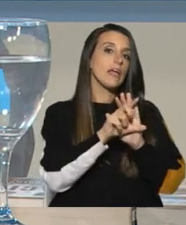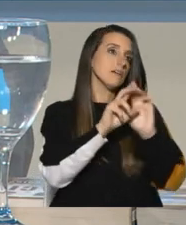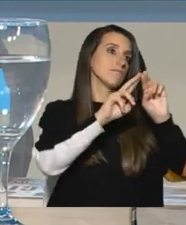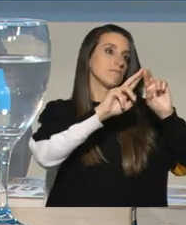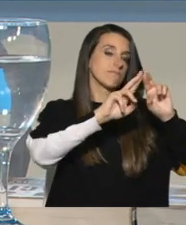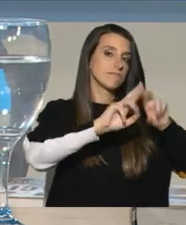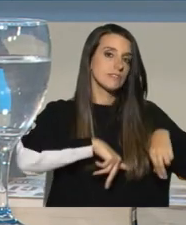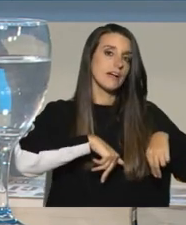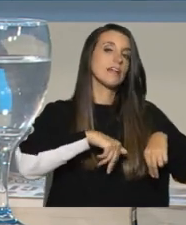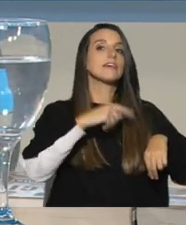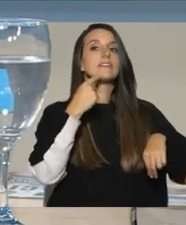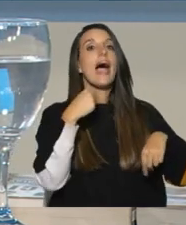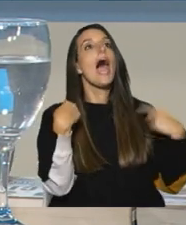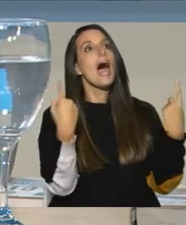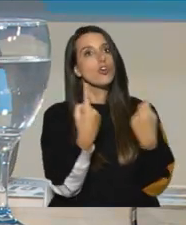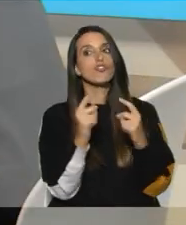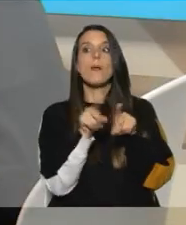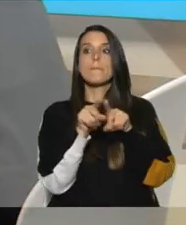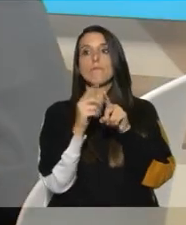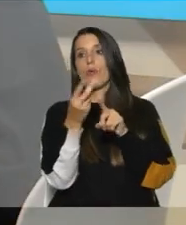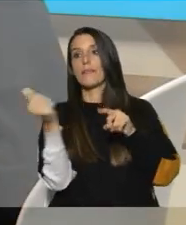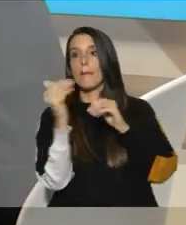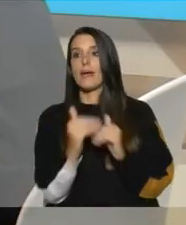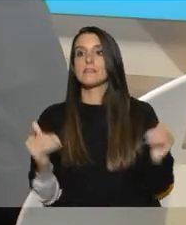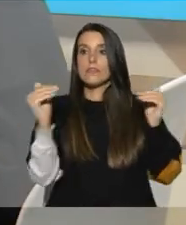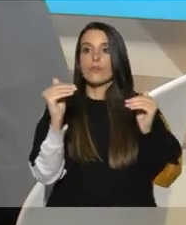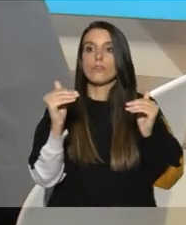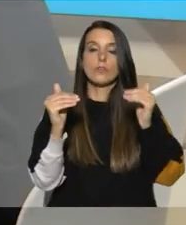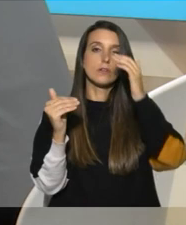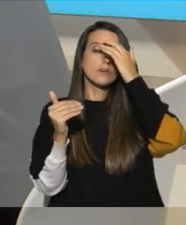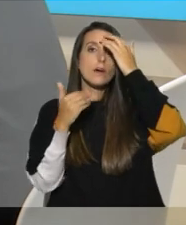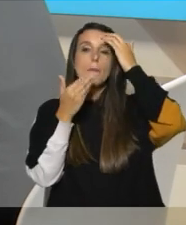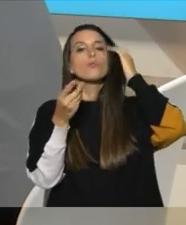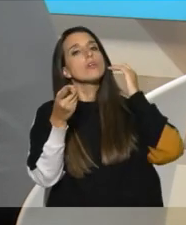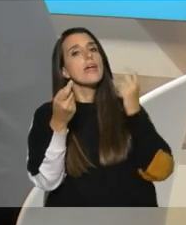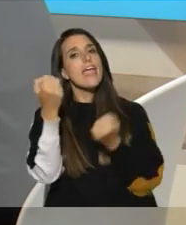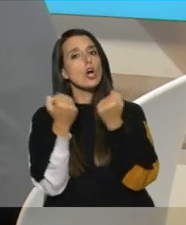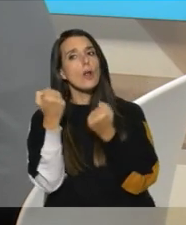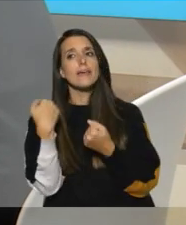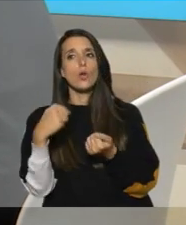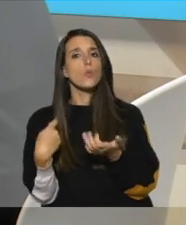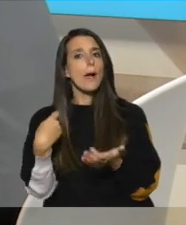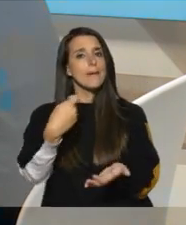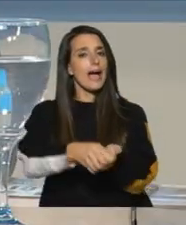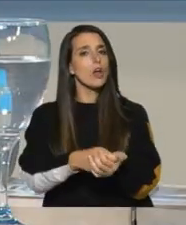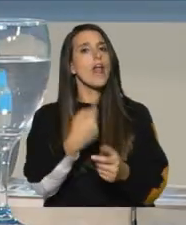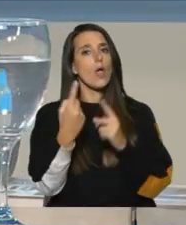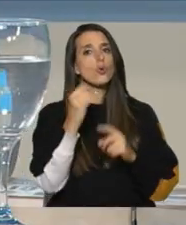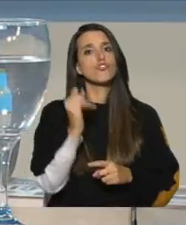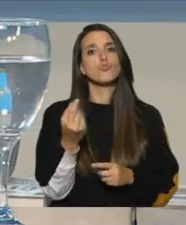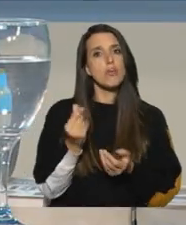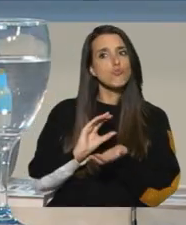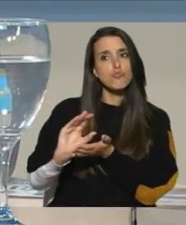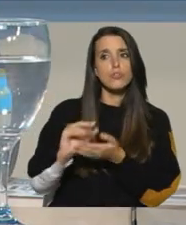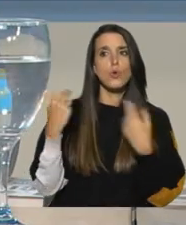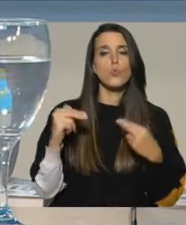y equipararía para que nosotros podamos tener... Hay un proyecto también de reparación económica. Ustedes no nunca recibieron ningún subsidio, digamos,